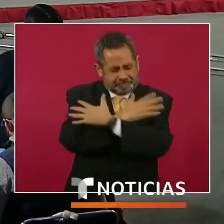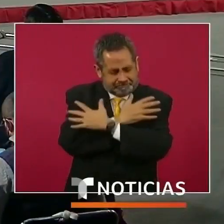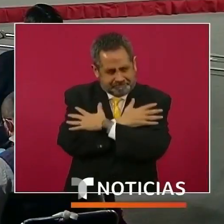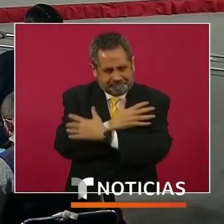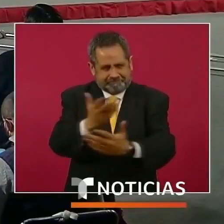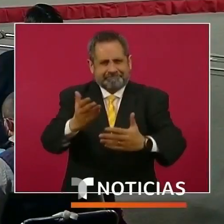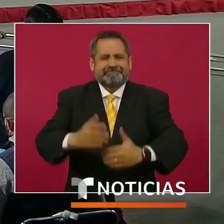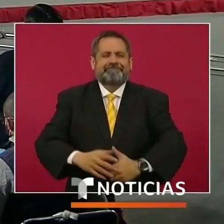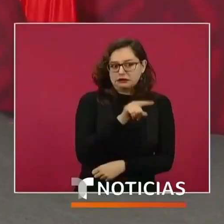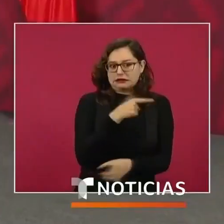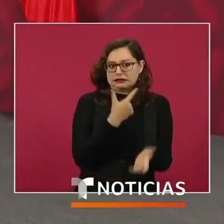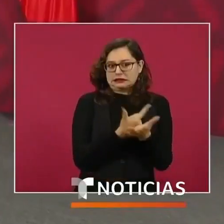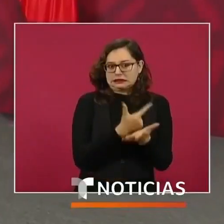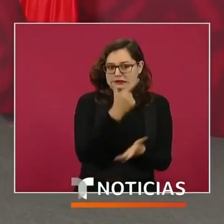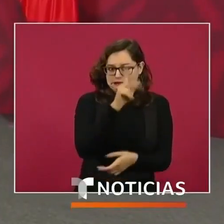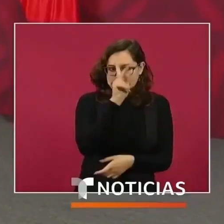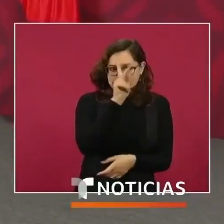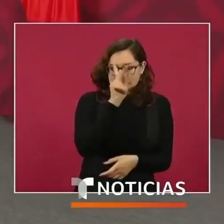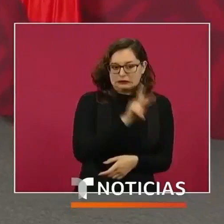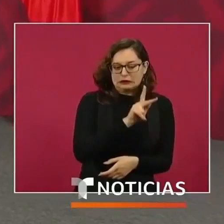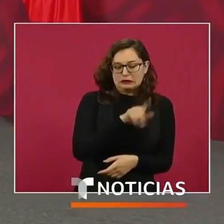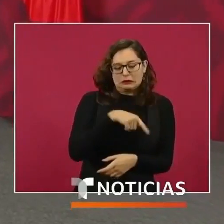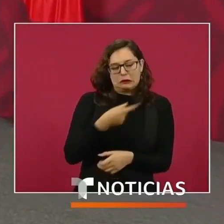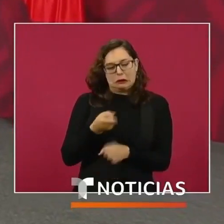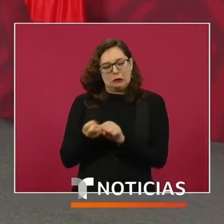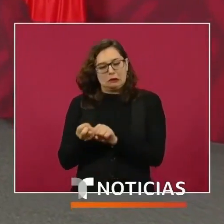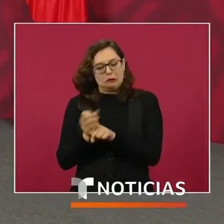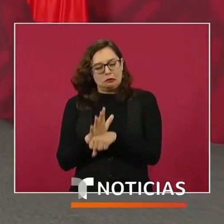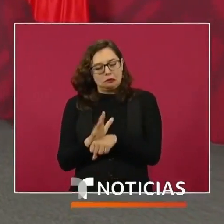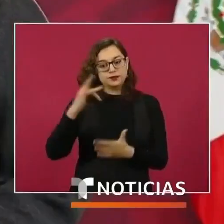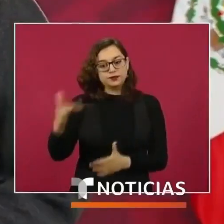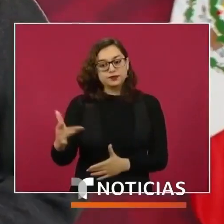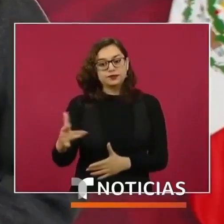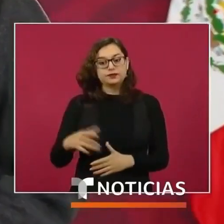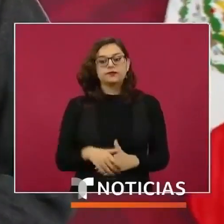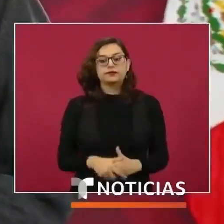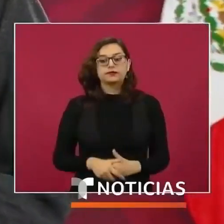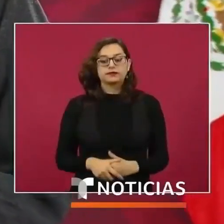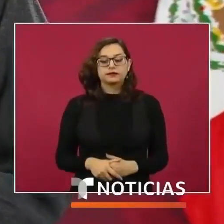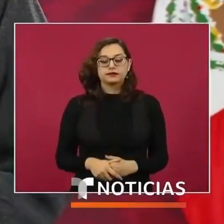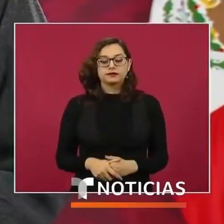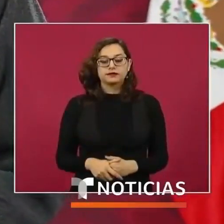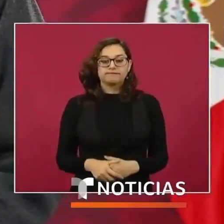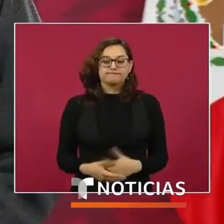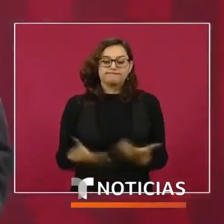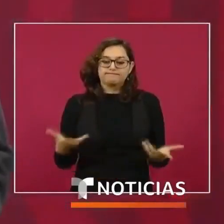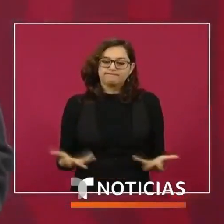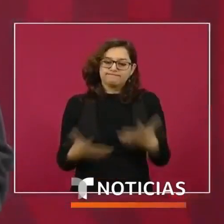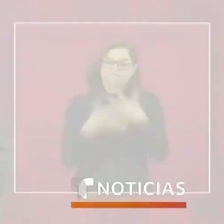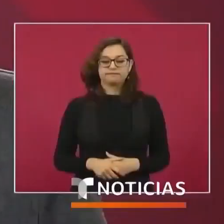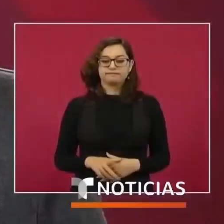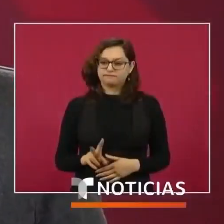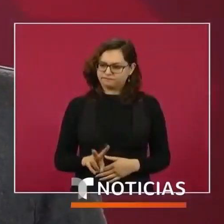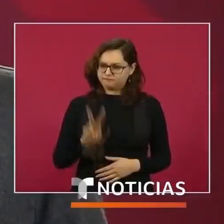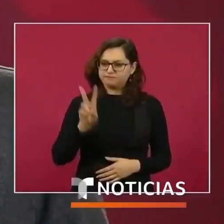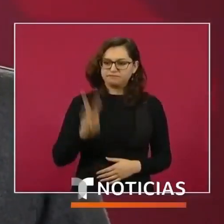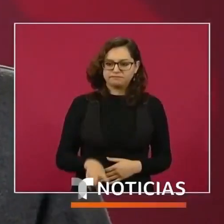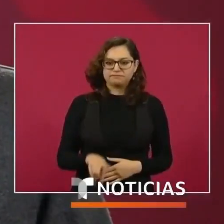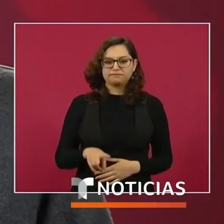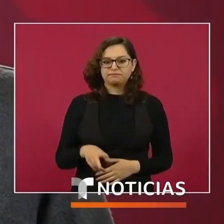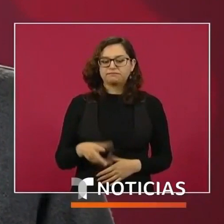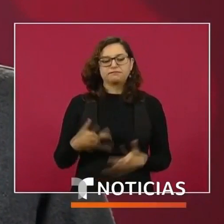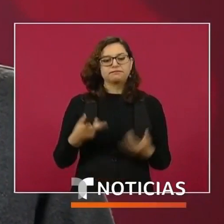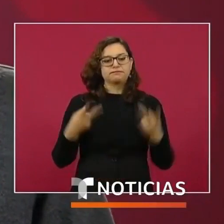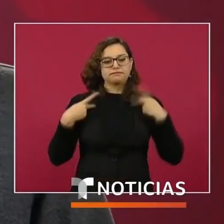estuvo trabajando en su oficina y hoy agradeció las muestras de afecto. Amor con amor se paga. Yo quiero